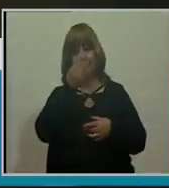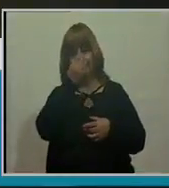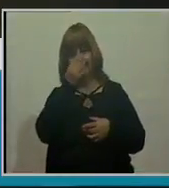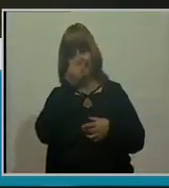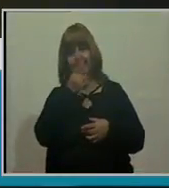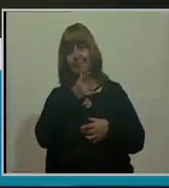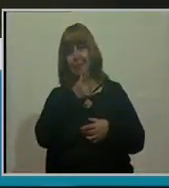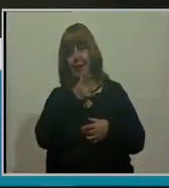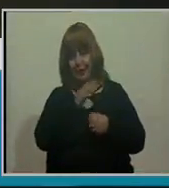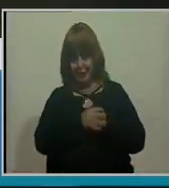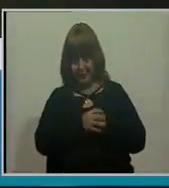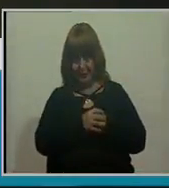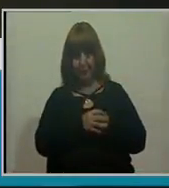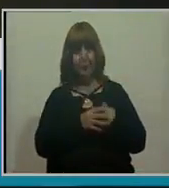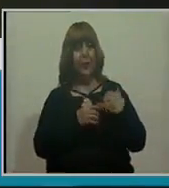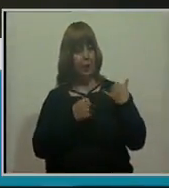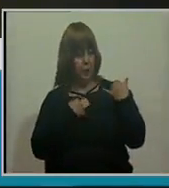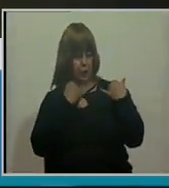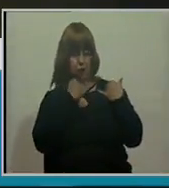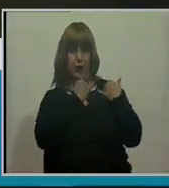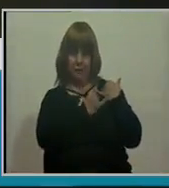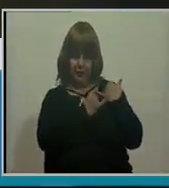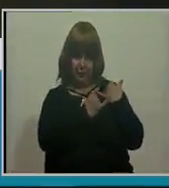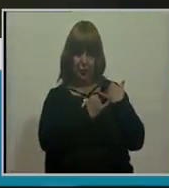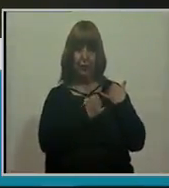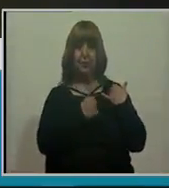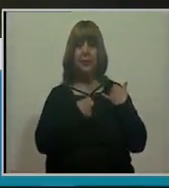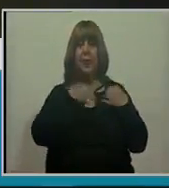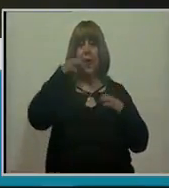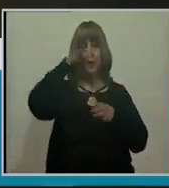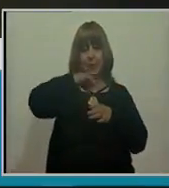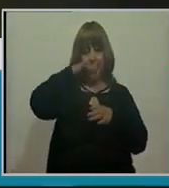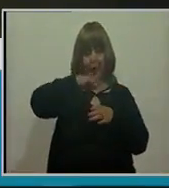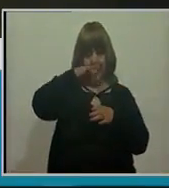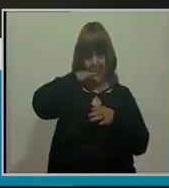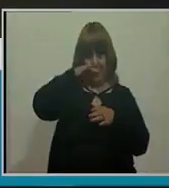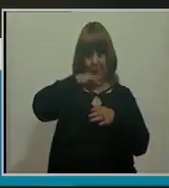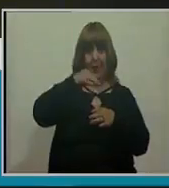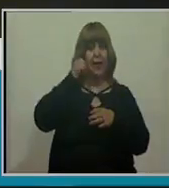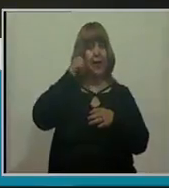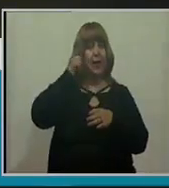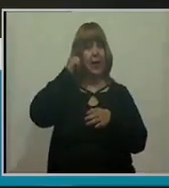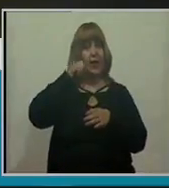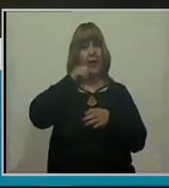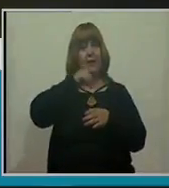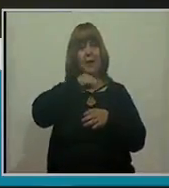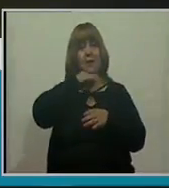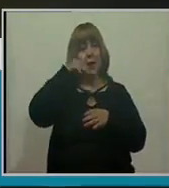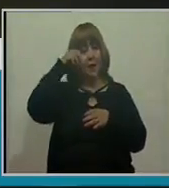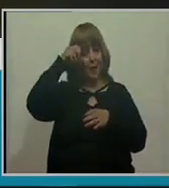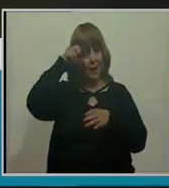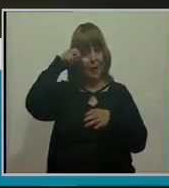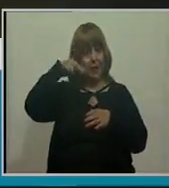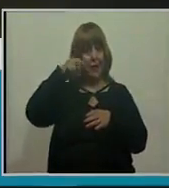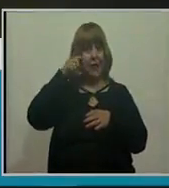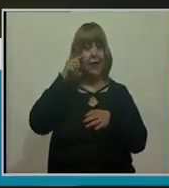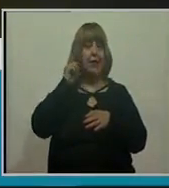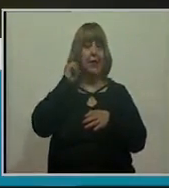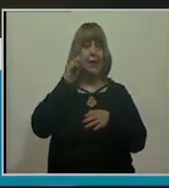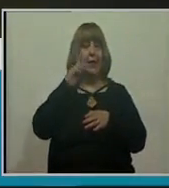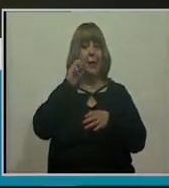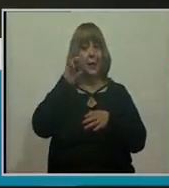Bien. Una receta casera. Dígame. Té de jengibre. Sí. Con miel. Inmediatamente voy a comprar el